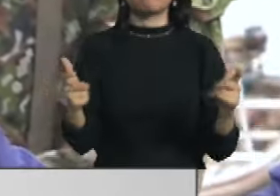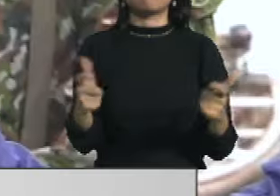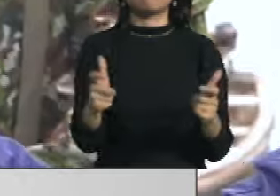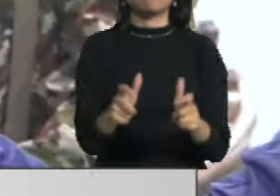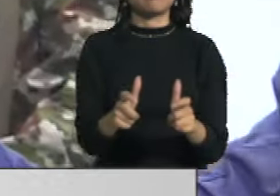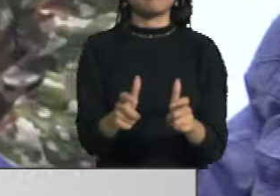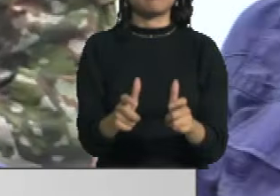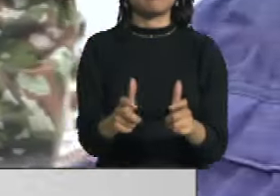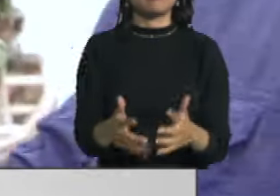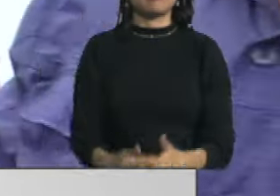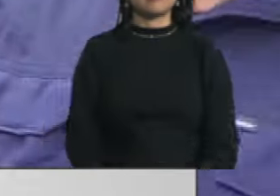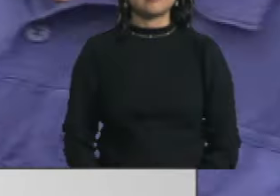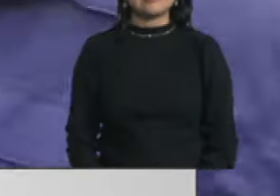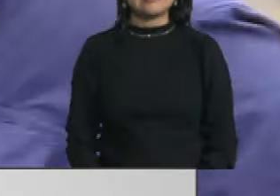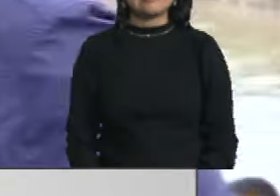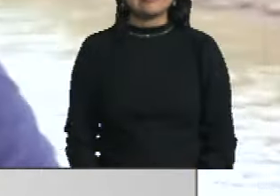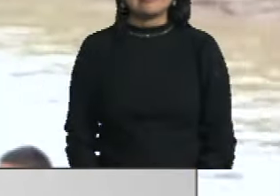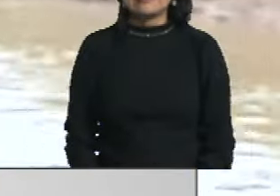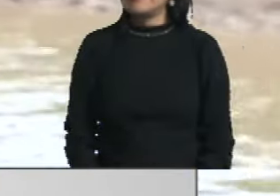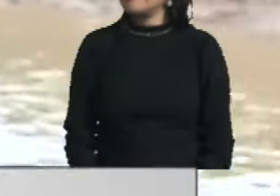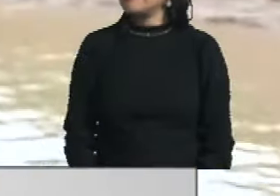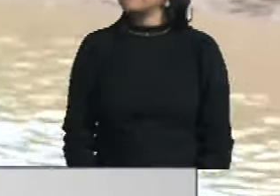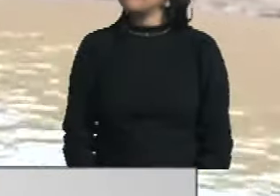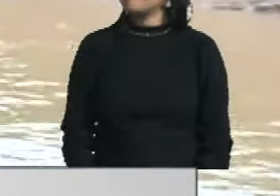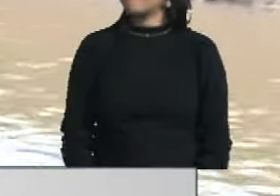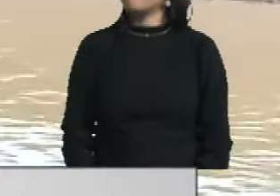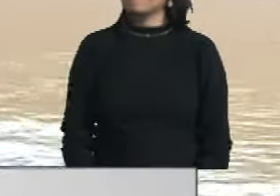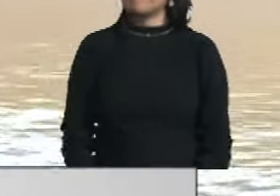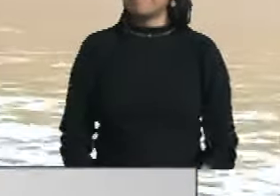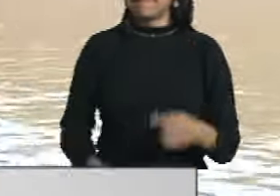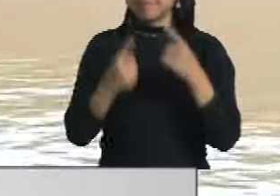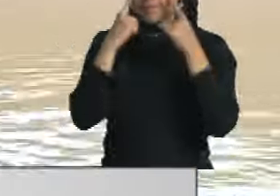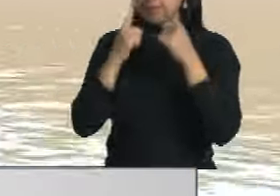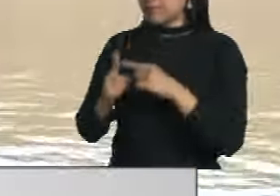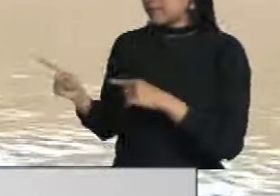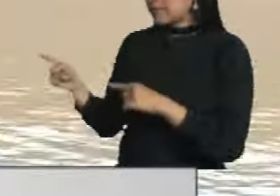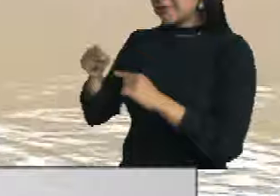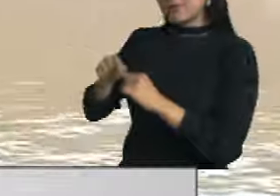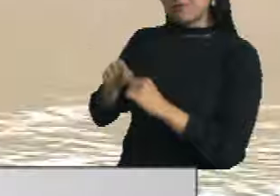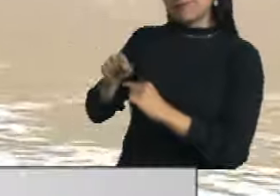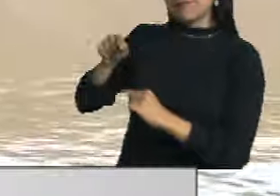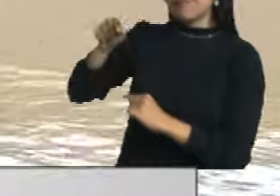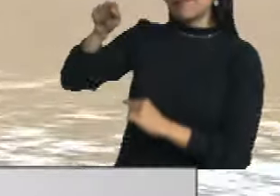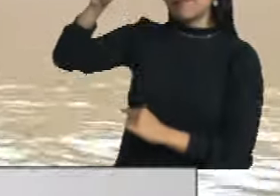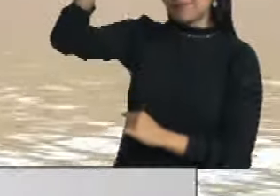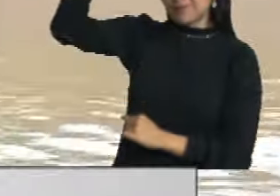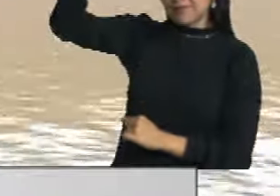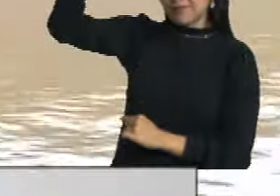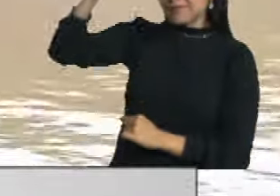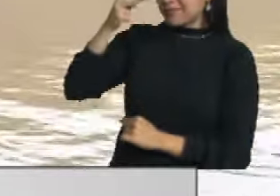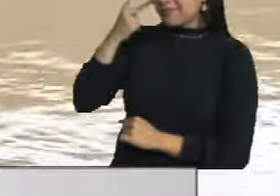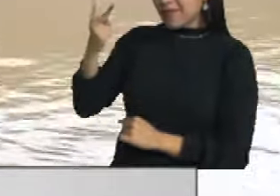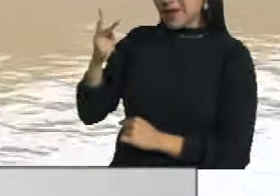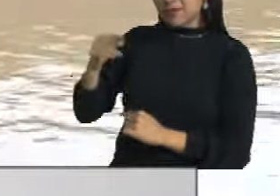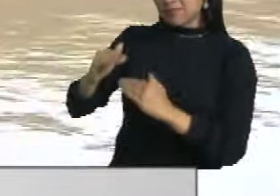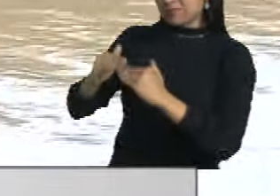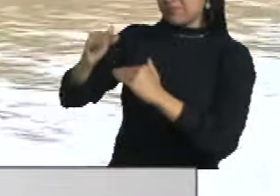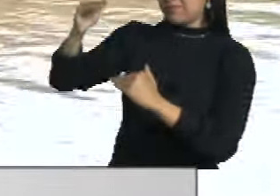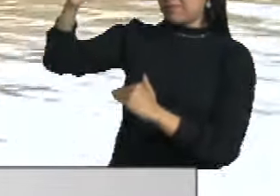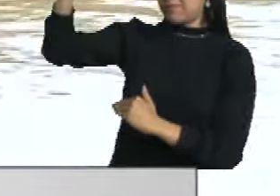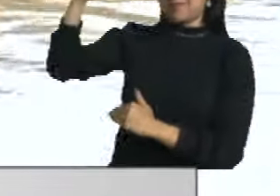su lámina de agua. Entonces, pues aquí donde estamos debería haber agua. Ahí estamos al lado del muelle, pues que